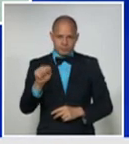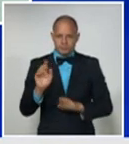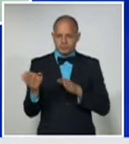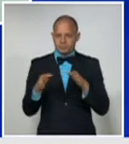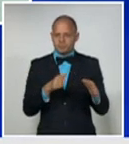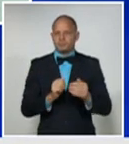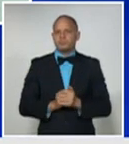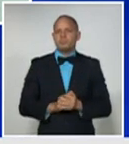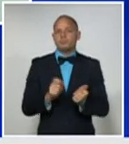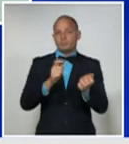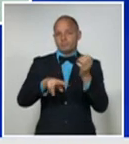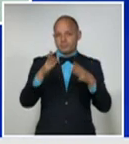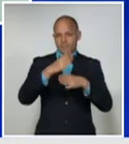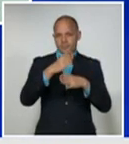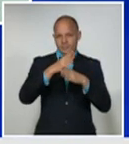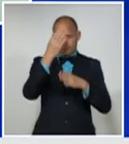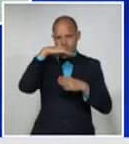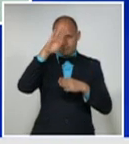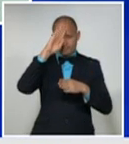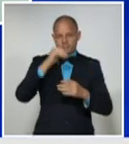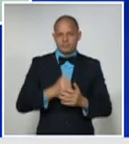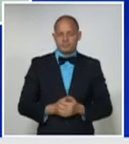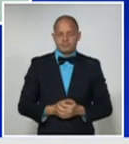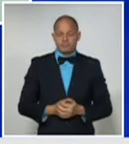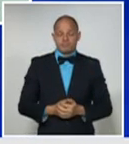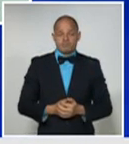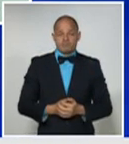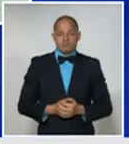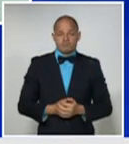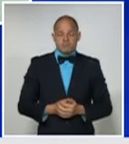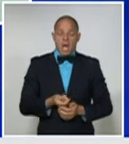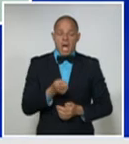Santiago, mal el resultado de ayer,